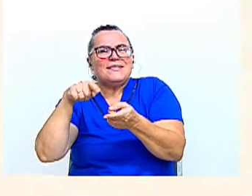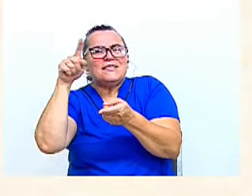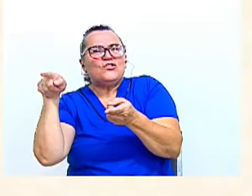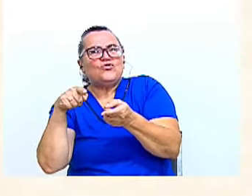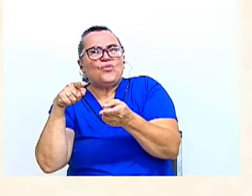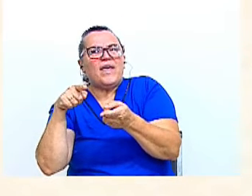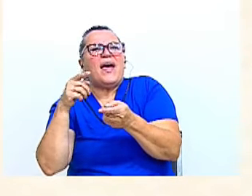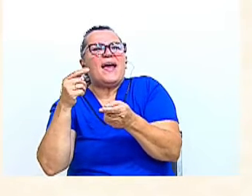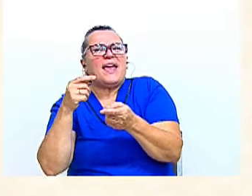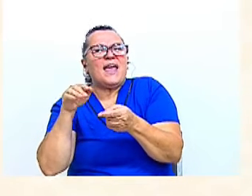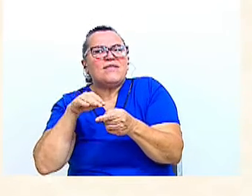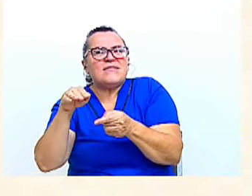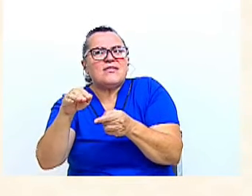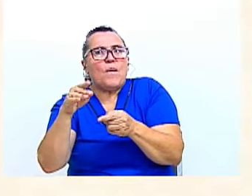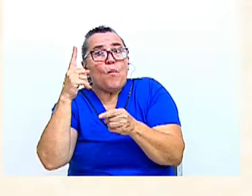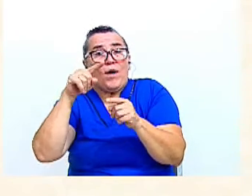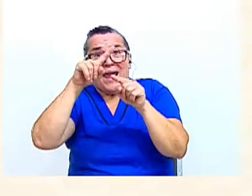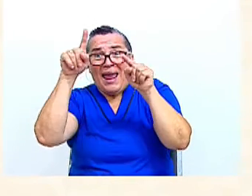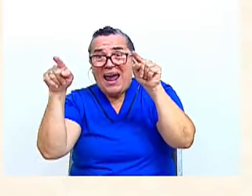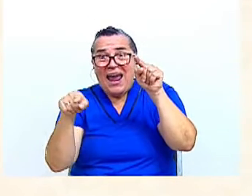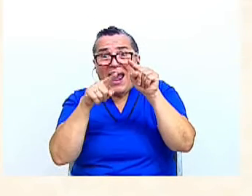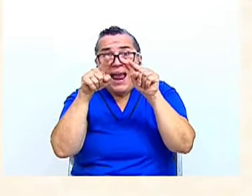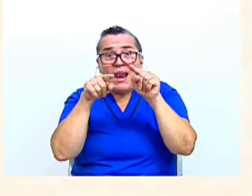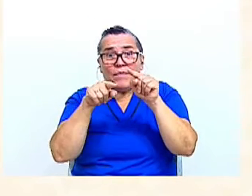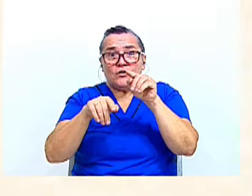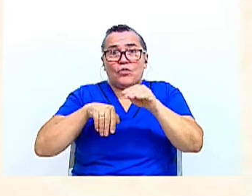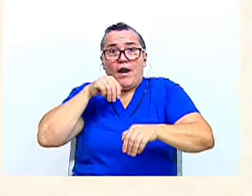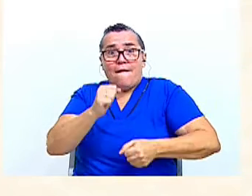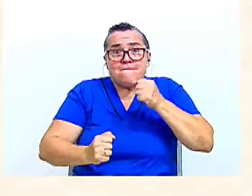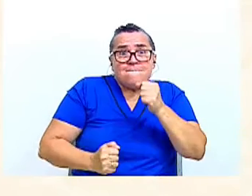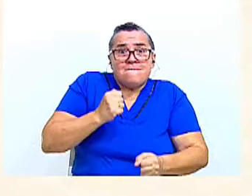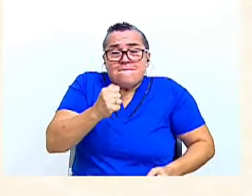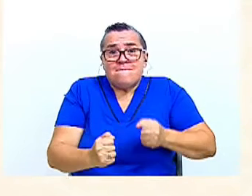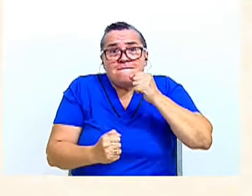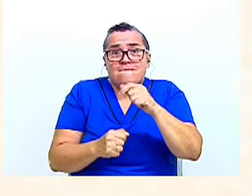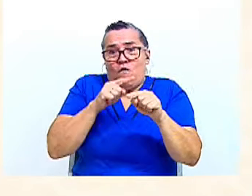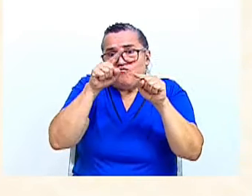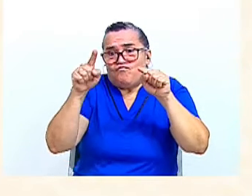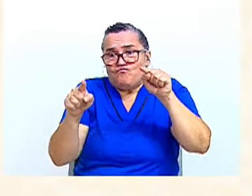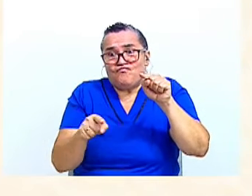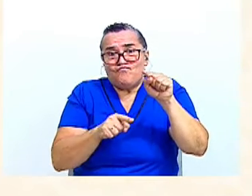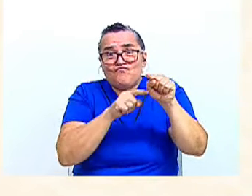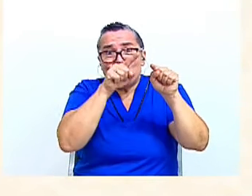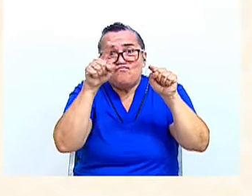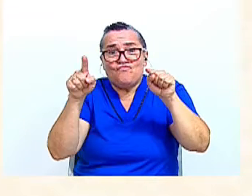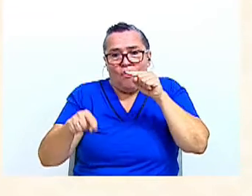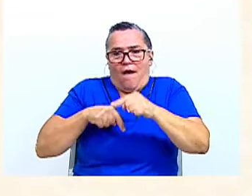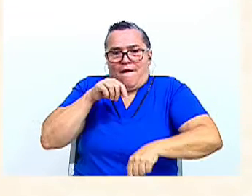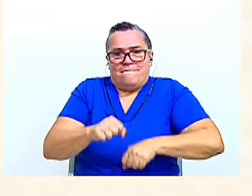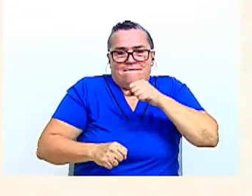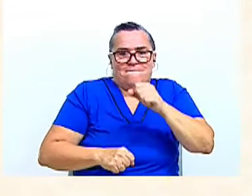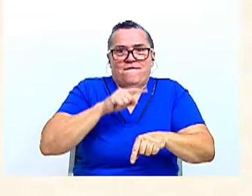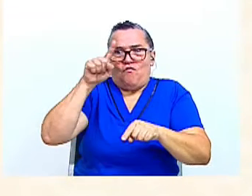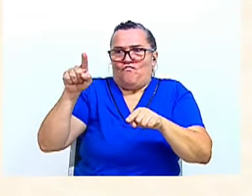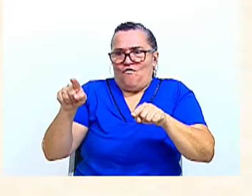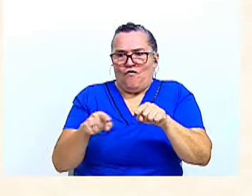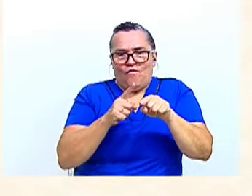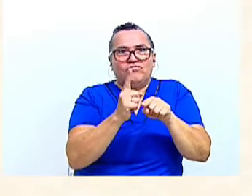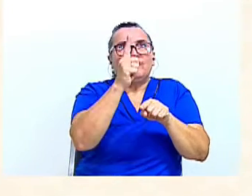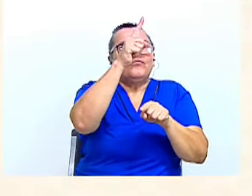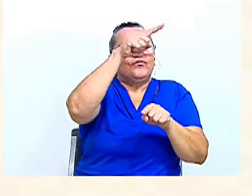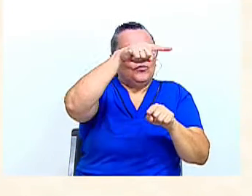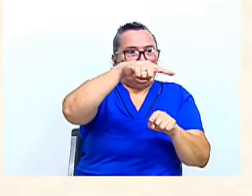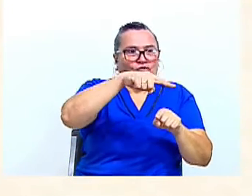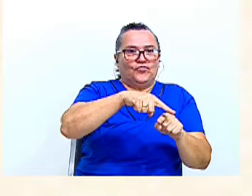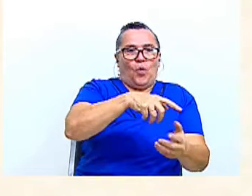persona se colocaba dentro y comenzaba a correr para poder hacer que la máquina funcionara.